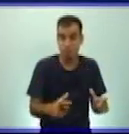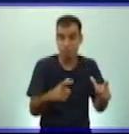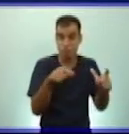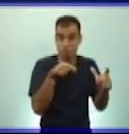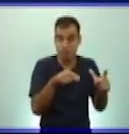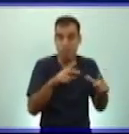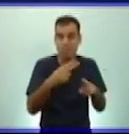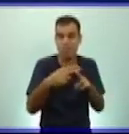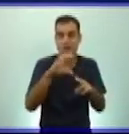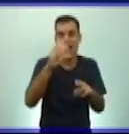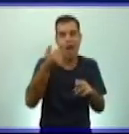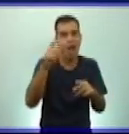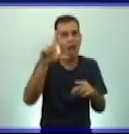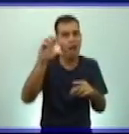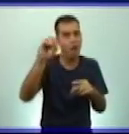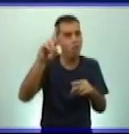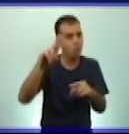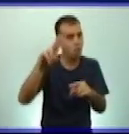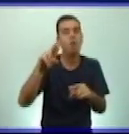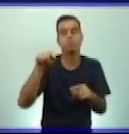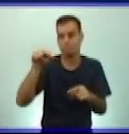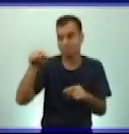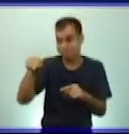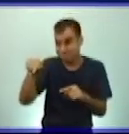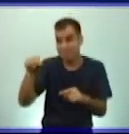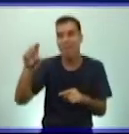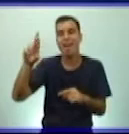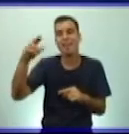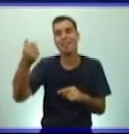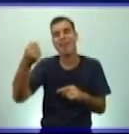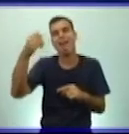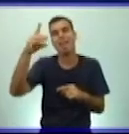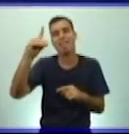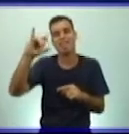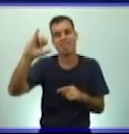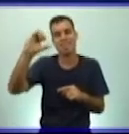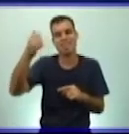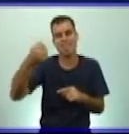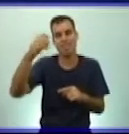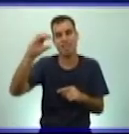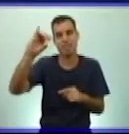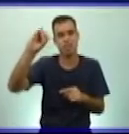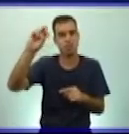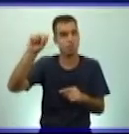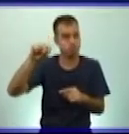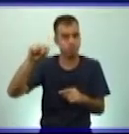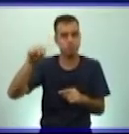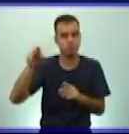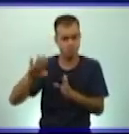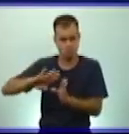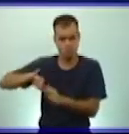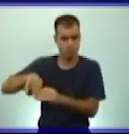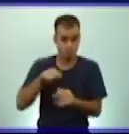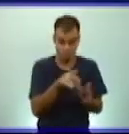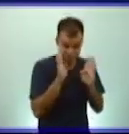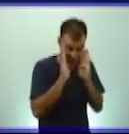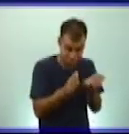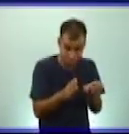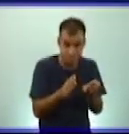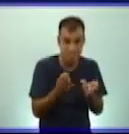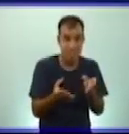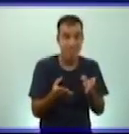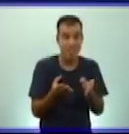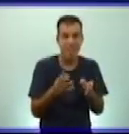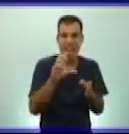calor y en el segundo, radiación. Vamos a concentrarnos en el calor. ¿A qué llamamos calor?